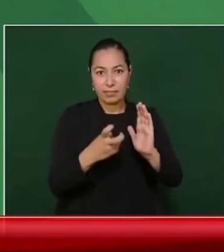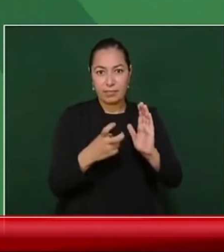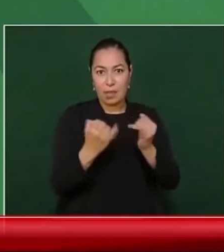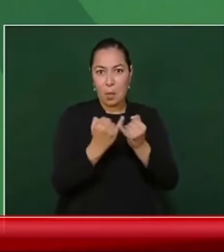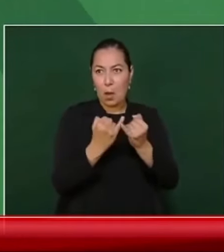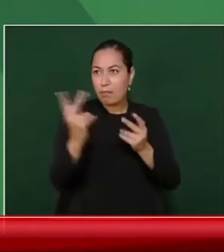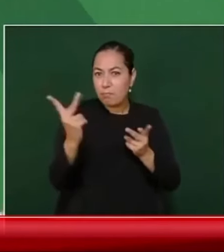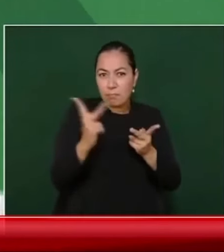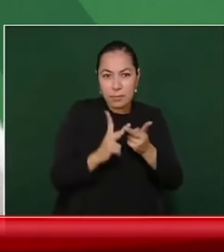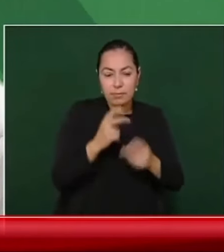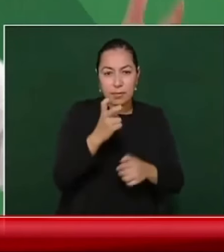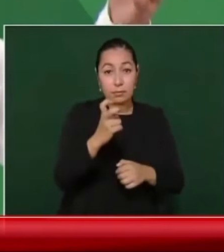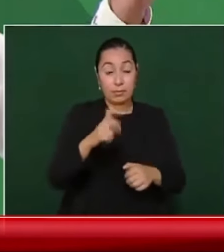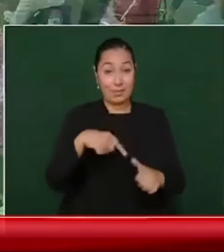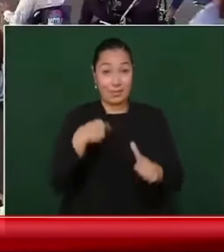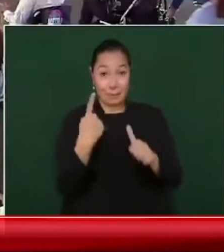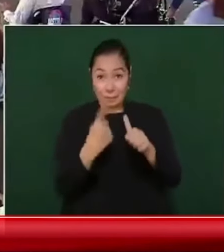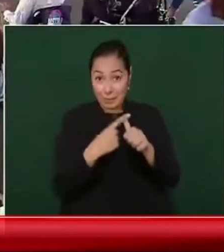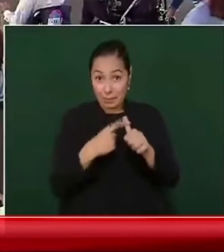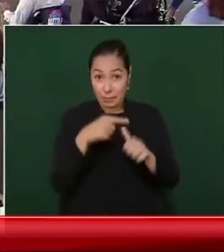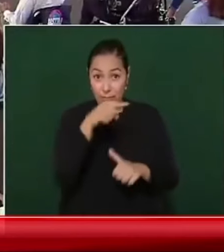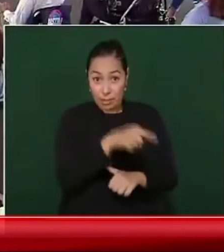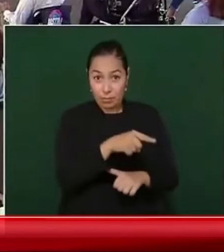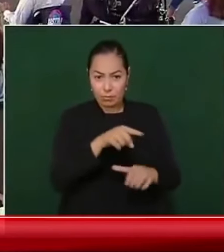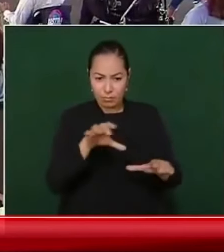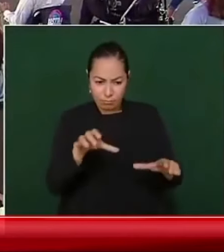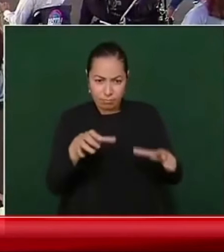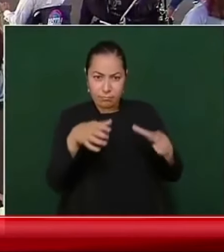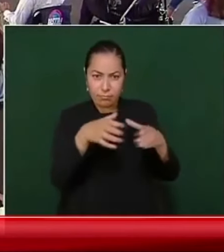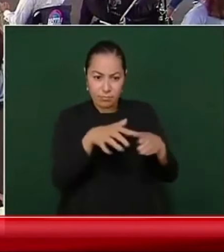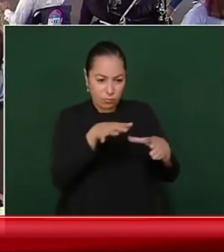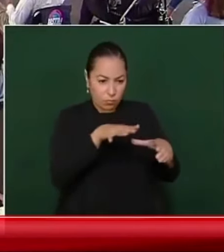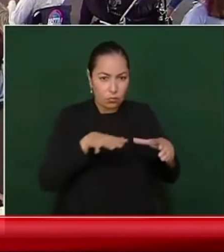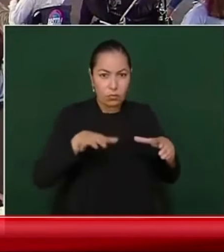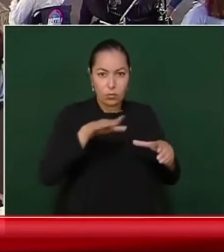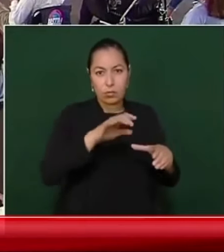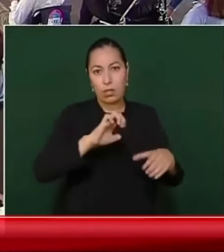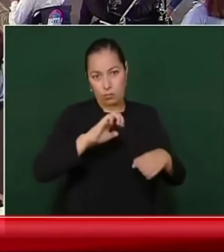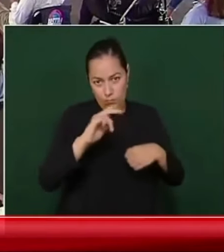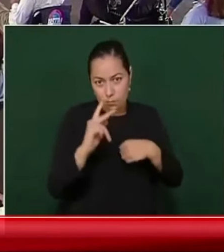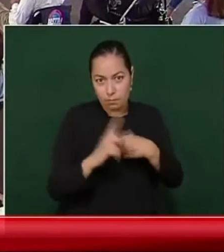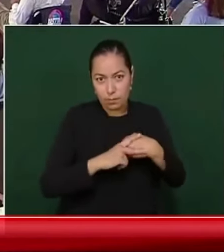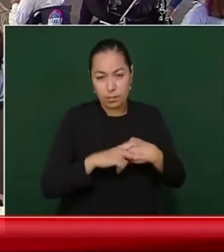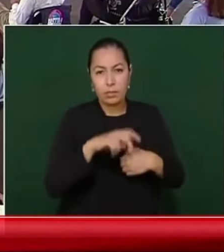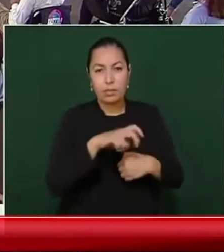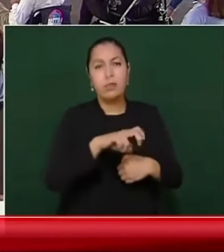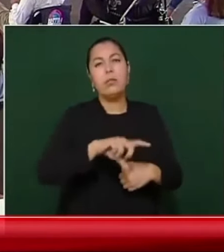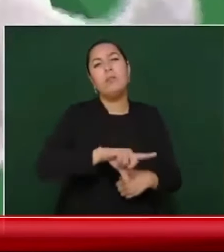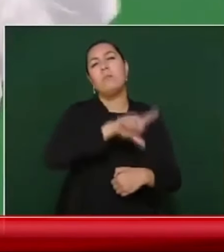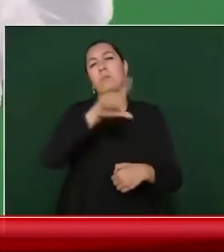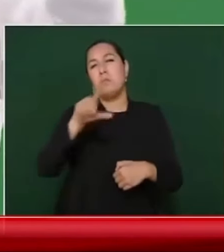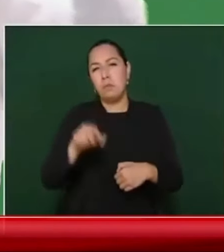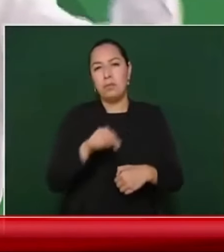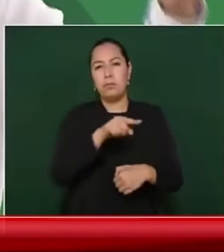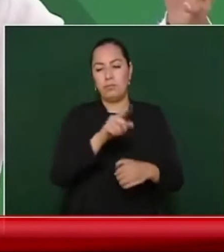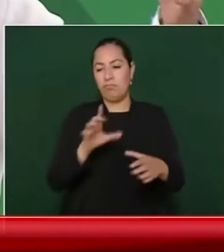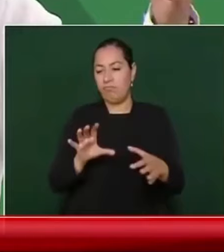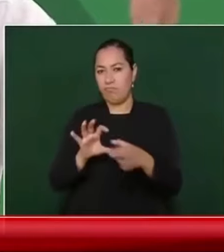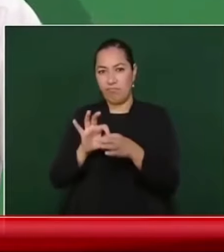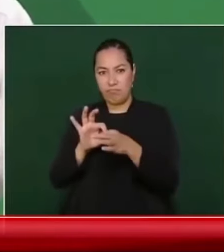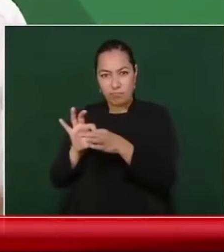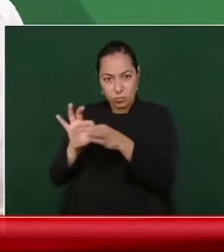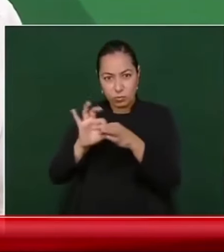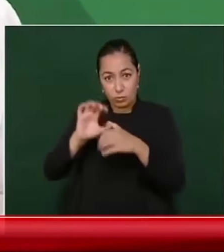una comunidad europea y luego se constituyó la unión europea